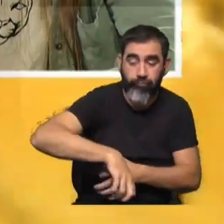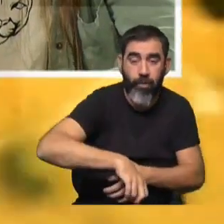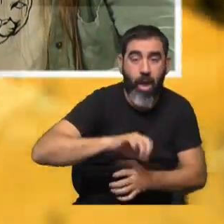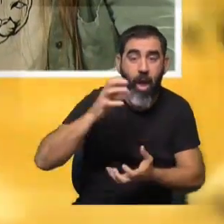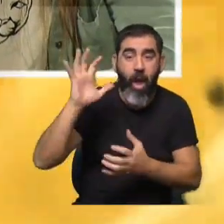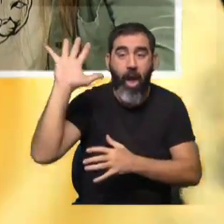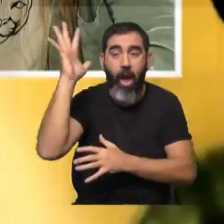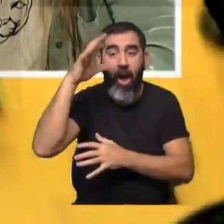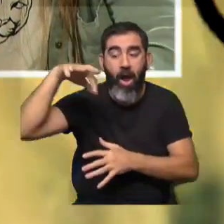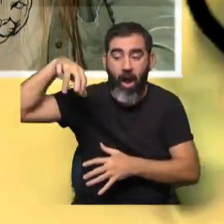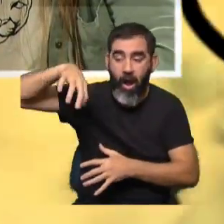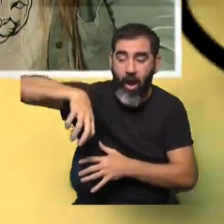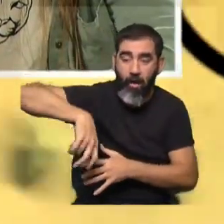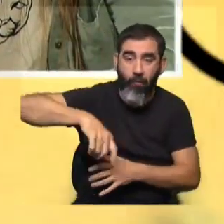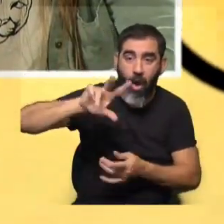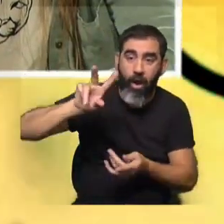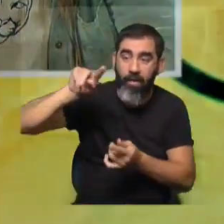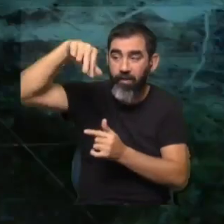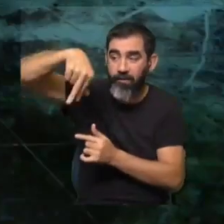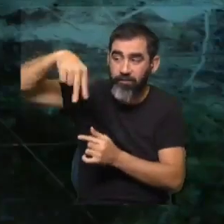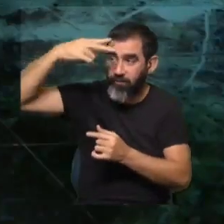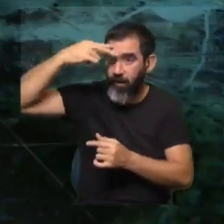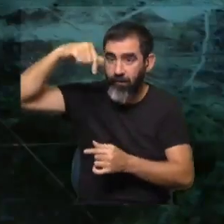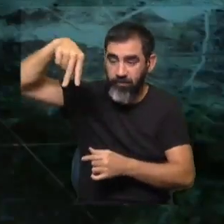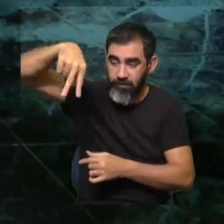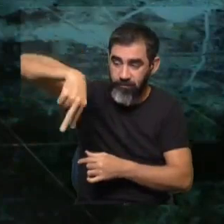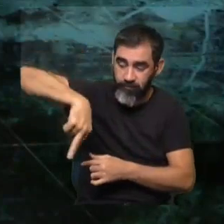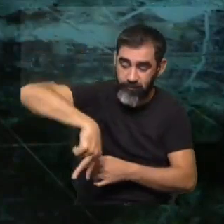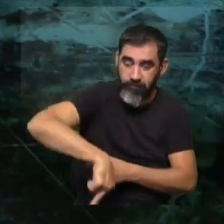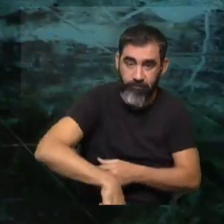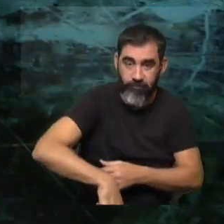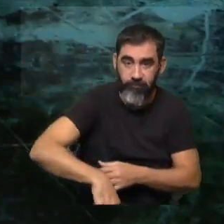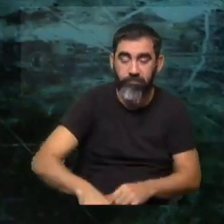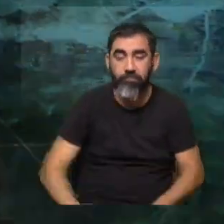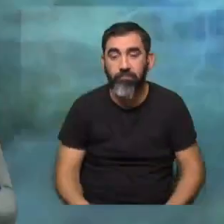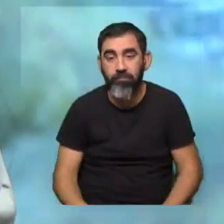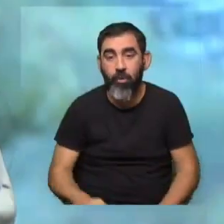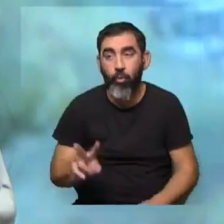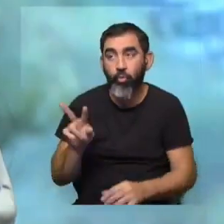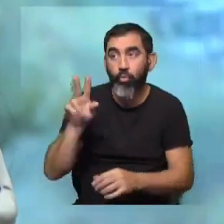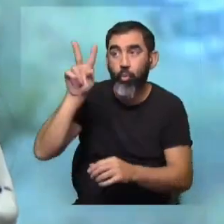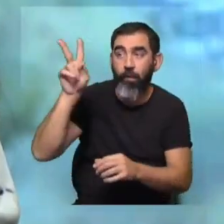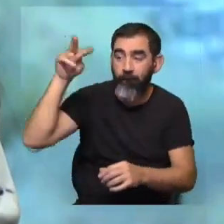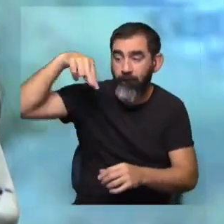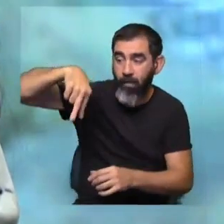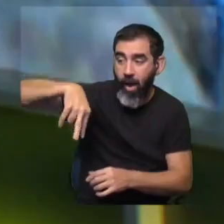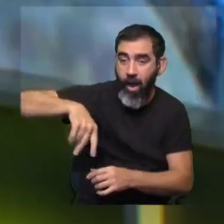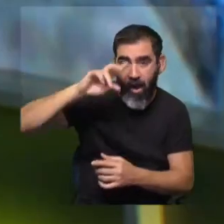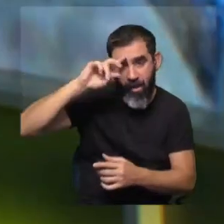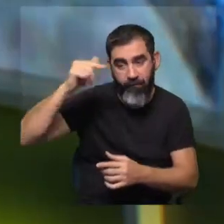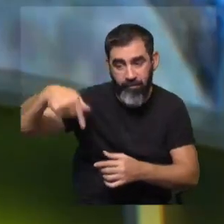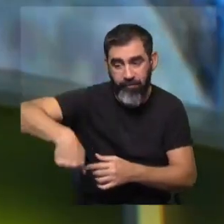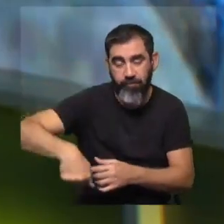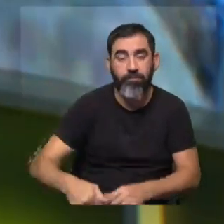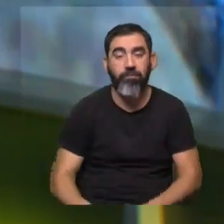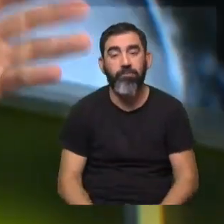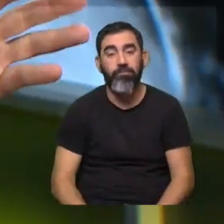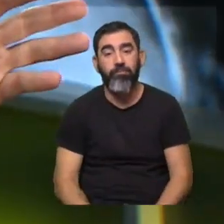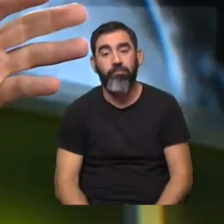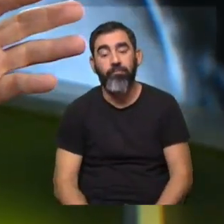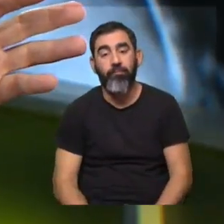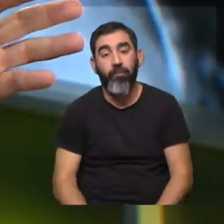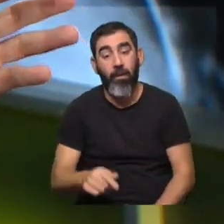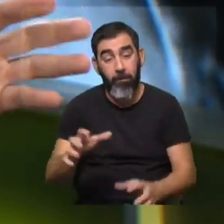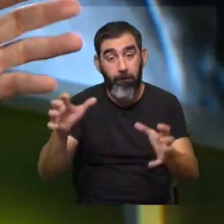del árbol Claro, con la cabeza hacia abajo, que es claro. Completamente gracias a esa vertical. articulación. Qué el margay está en